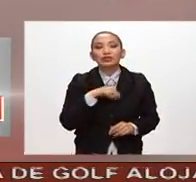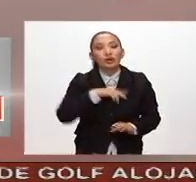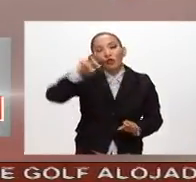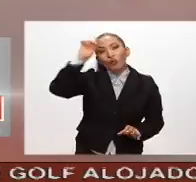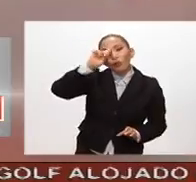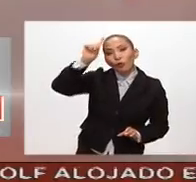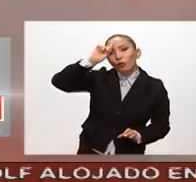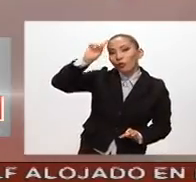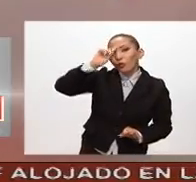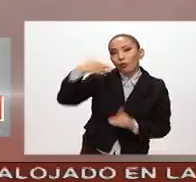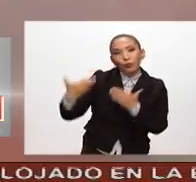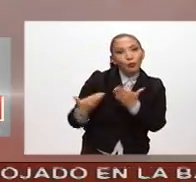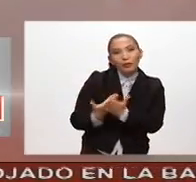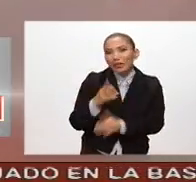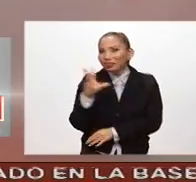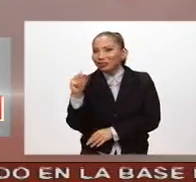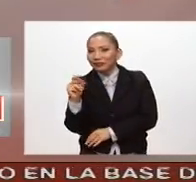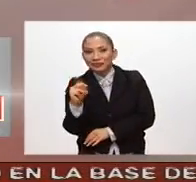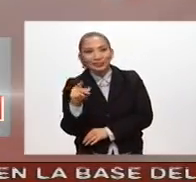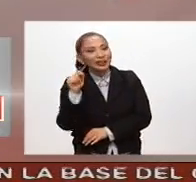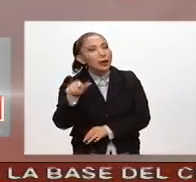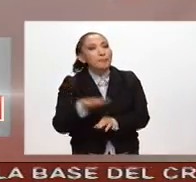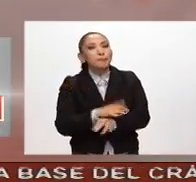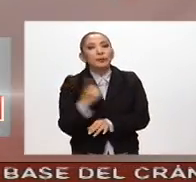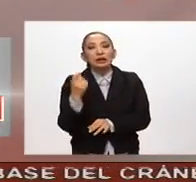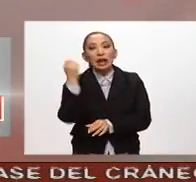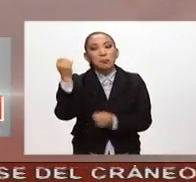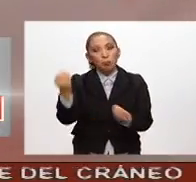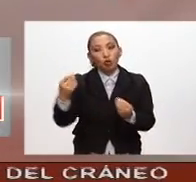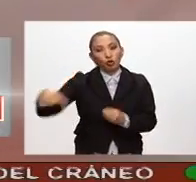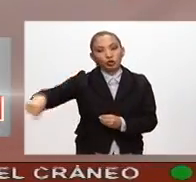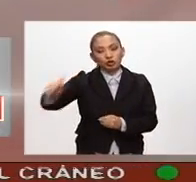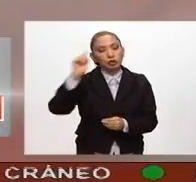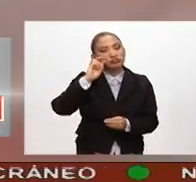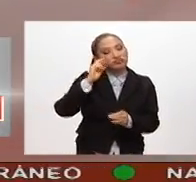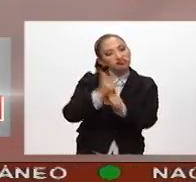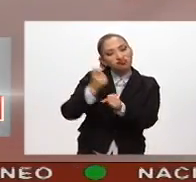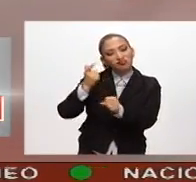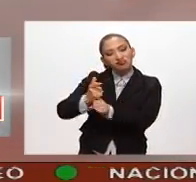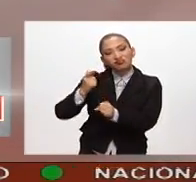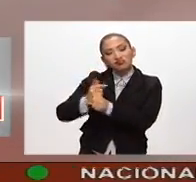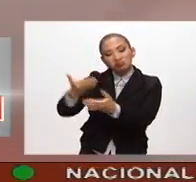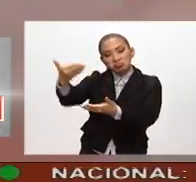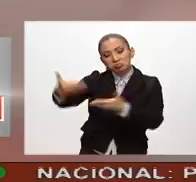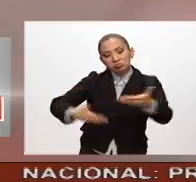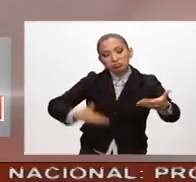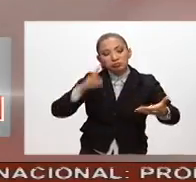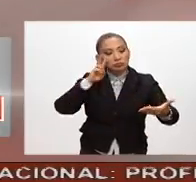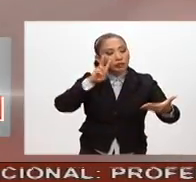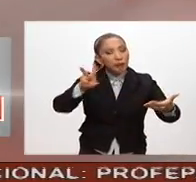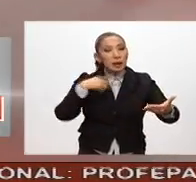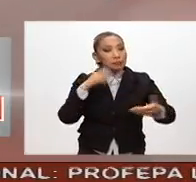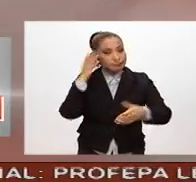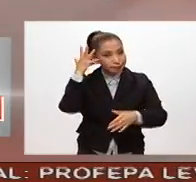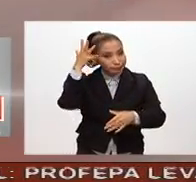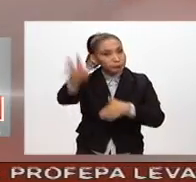aconsejemos ni recomendamos, en virtud de que muchos de los casos que se presenten van a ser sujetos